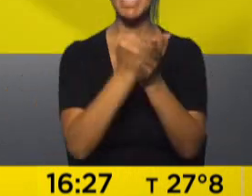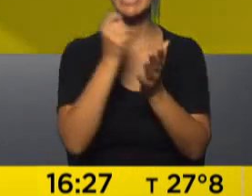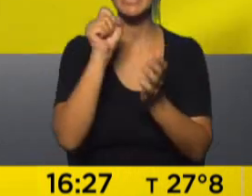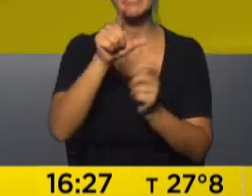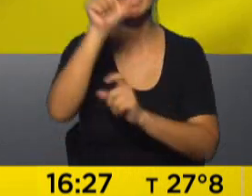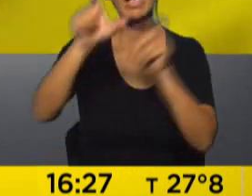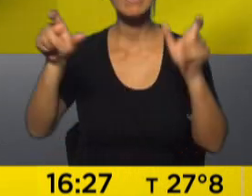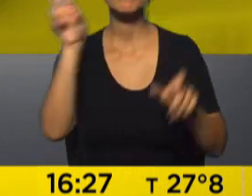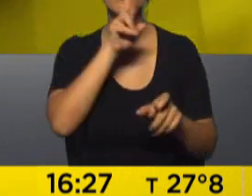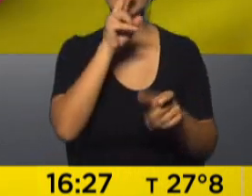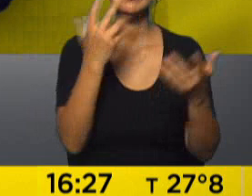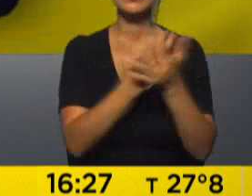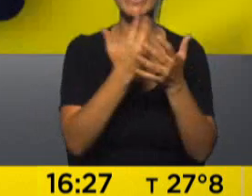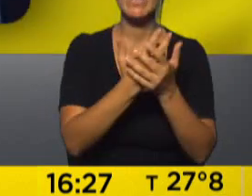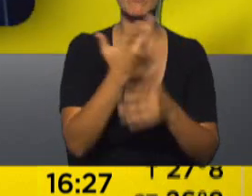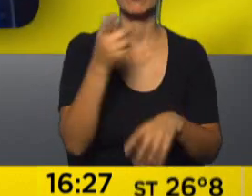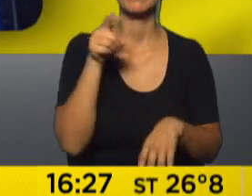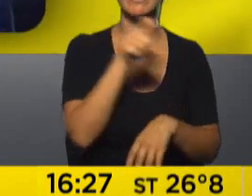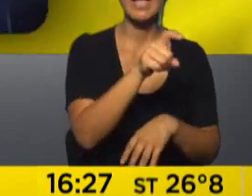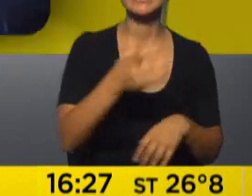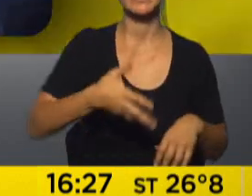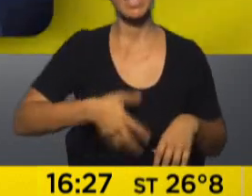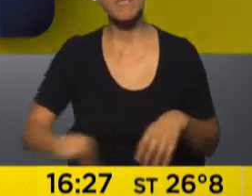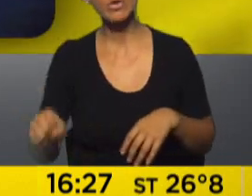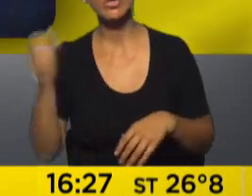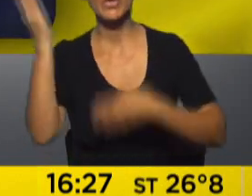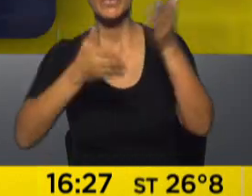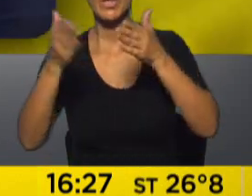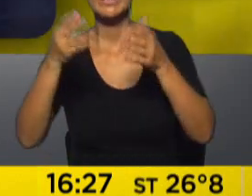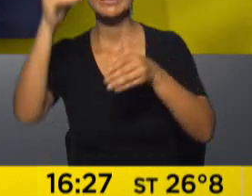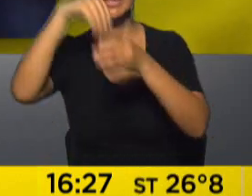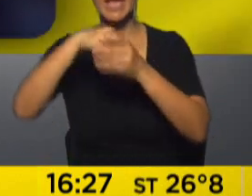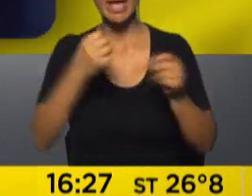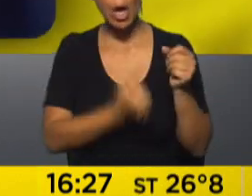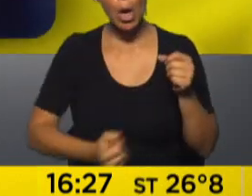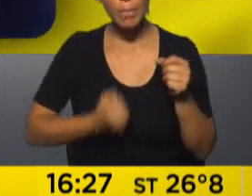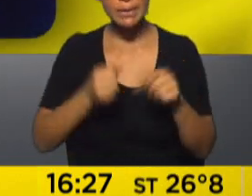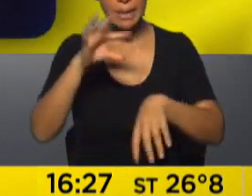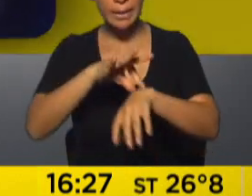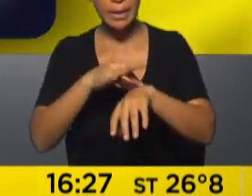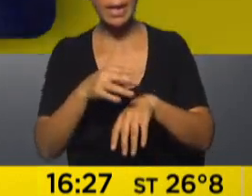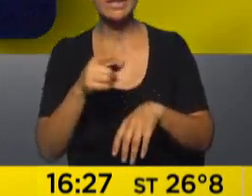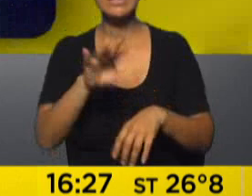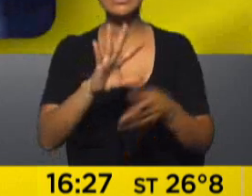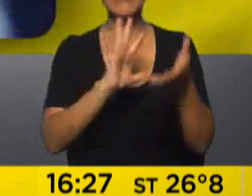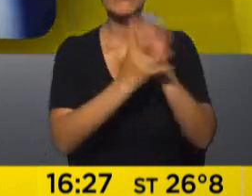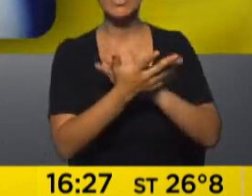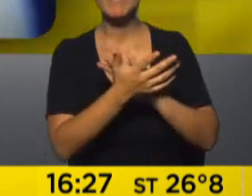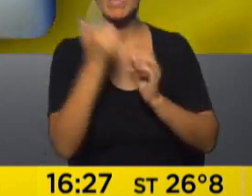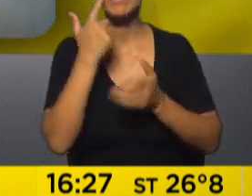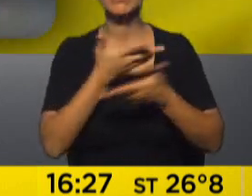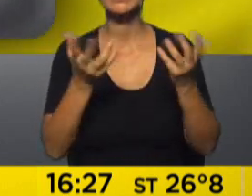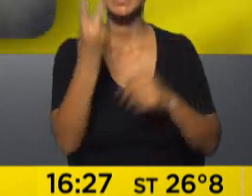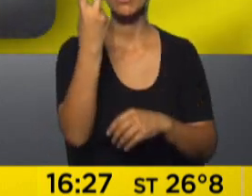aborto y la violencia obstétrica. Durante sus casi 70 minutos, el film pendula sobre la tarea creativa de dos